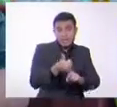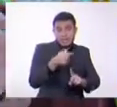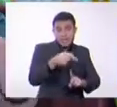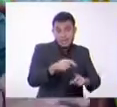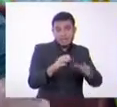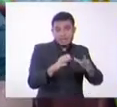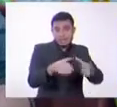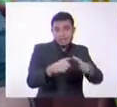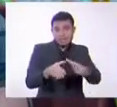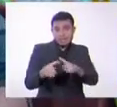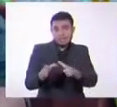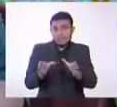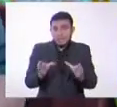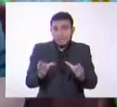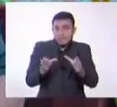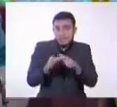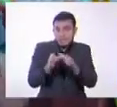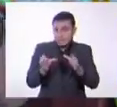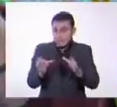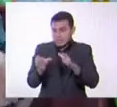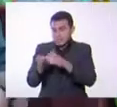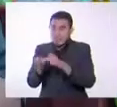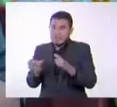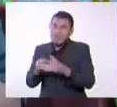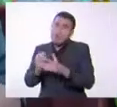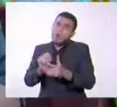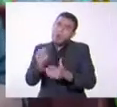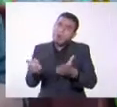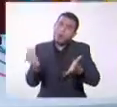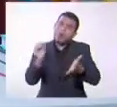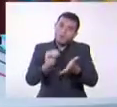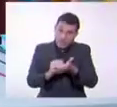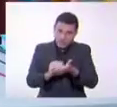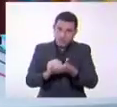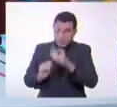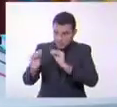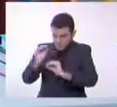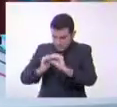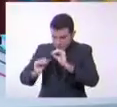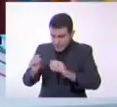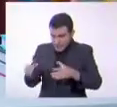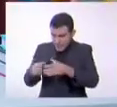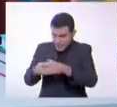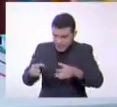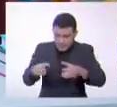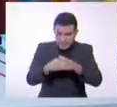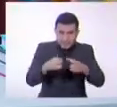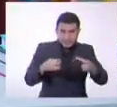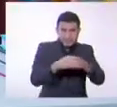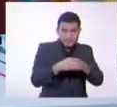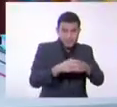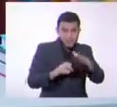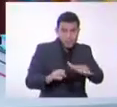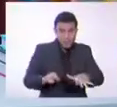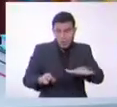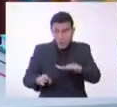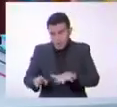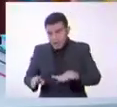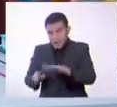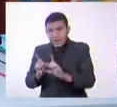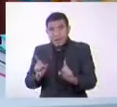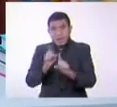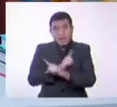se clasifican nuevamente o se reclasifican. Es por ello que los biomas son cambiantes de acuerdo